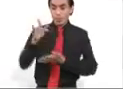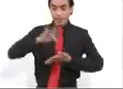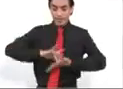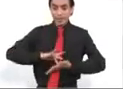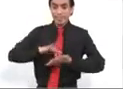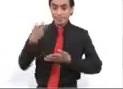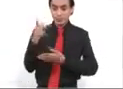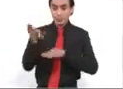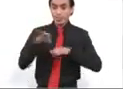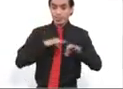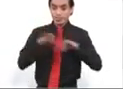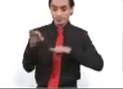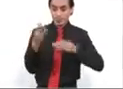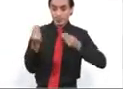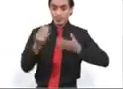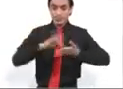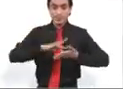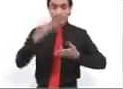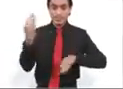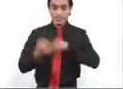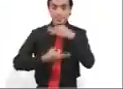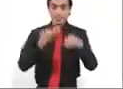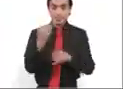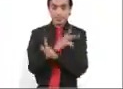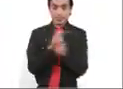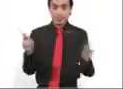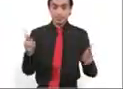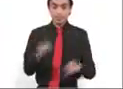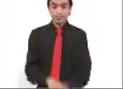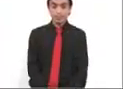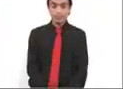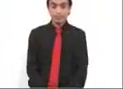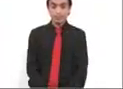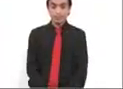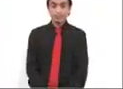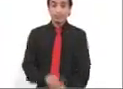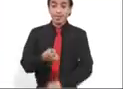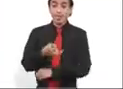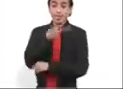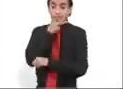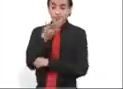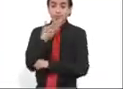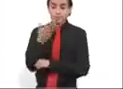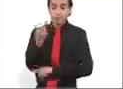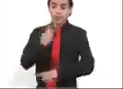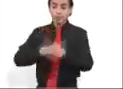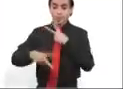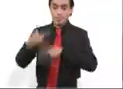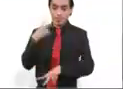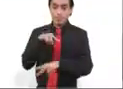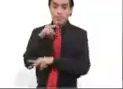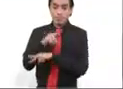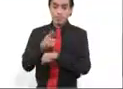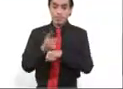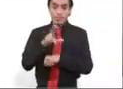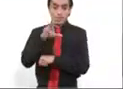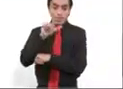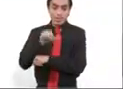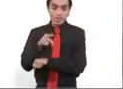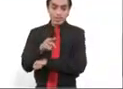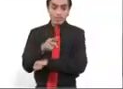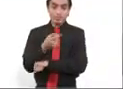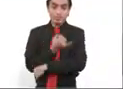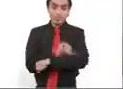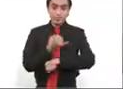importante. Muchísimas gracias a todas y todos. Las palabras de bienvenida de la licenciada Clara Marina Brugada Molina, alcaldesa